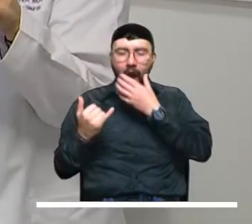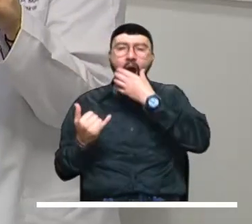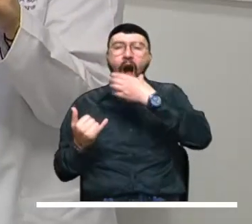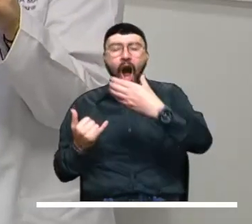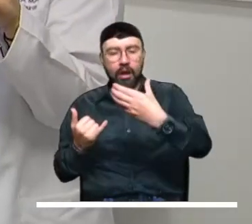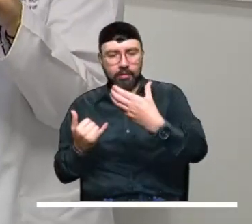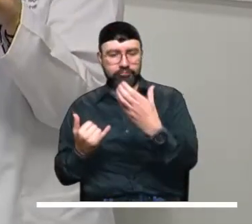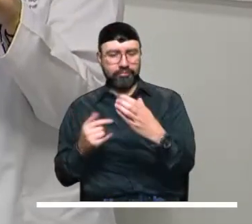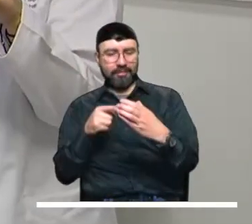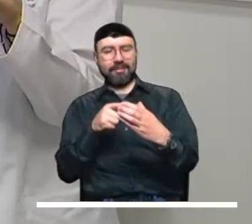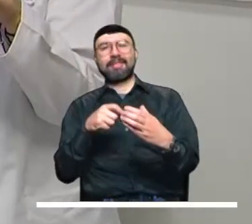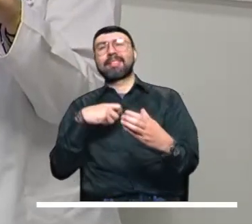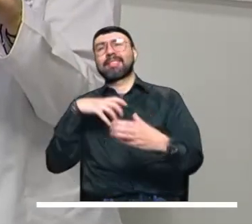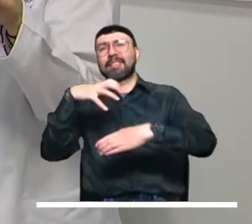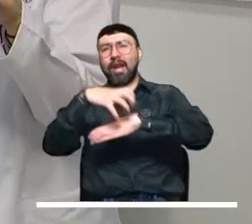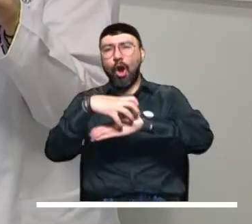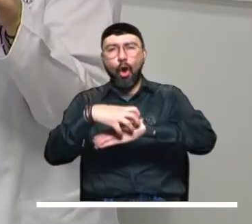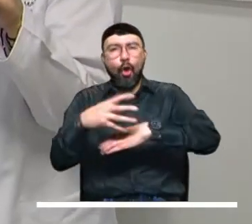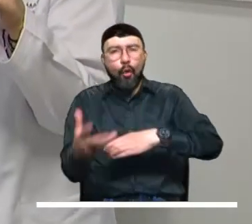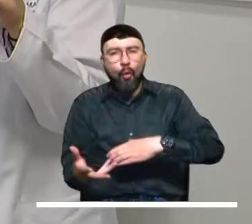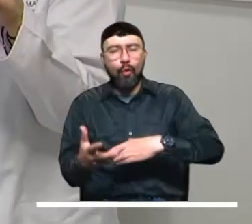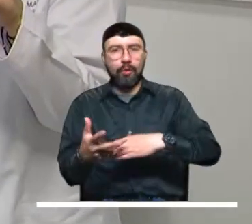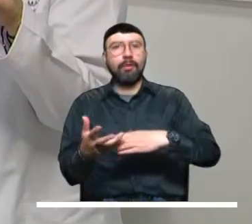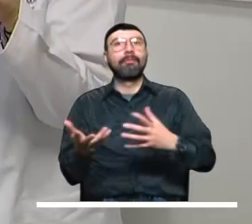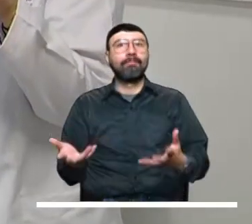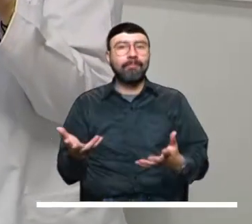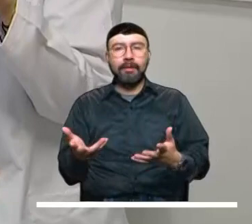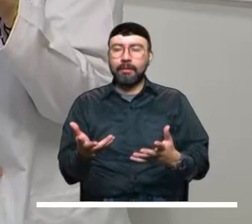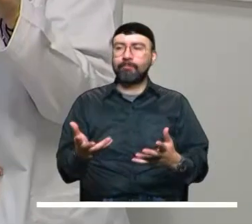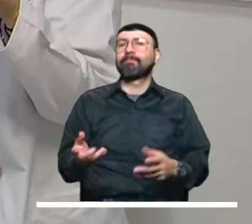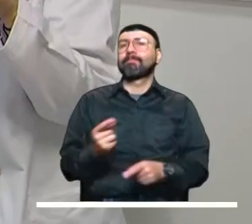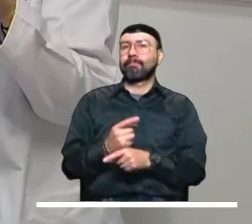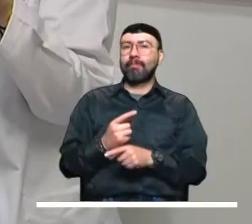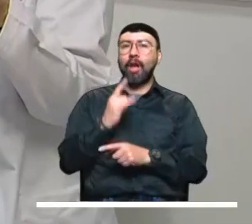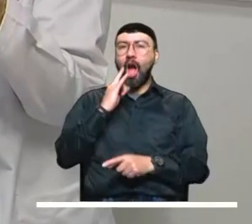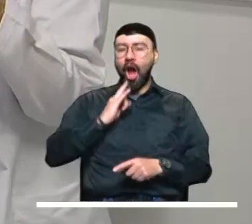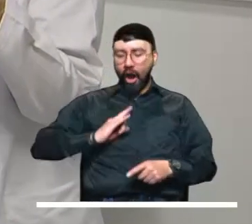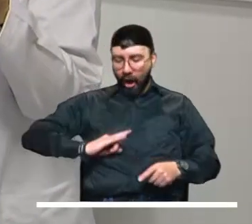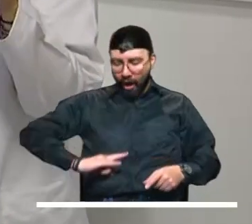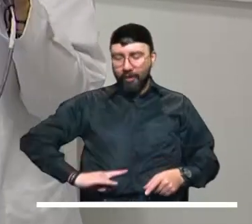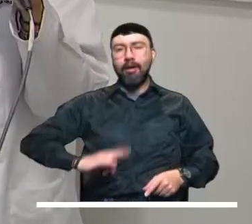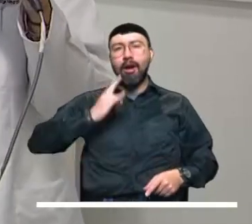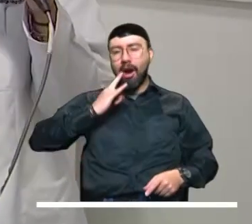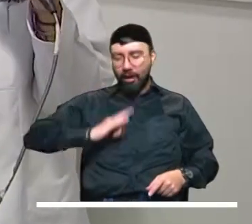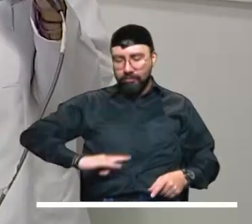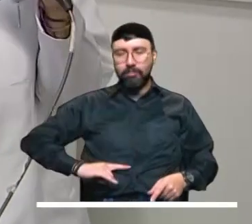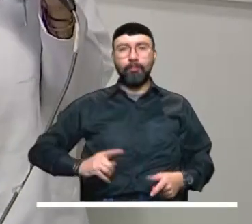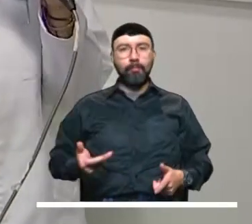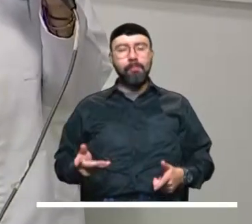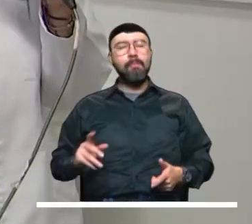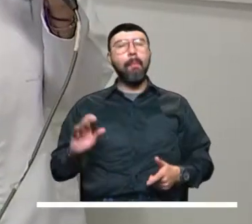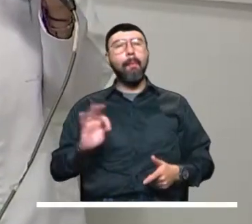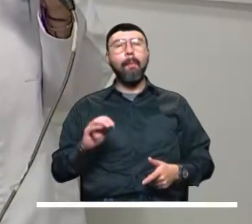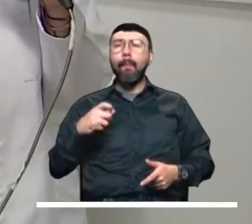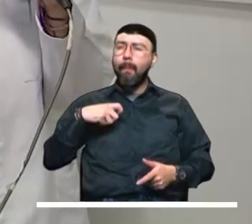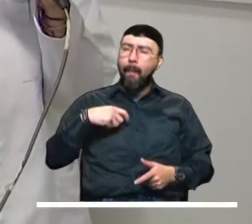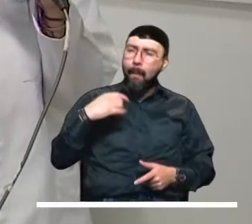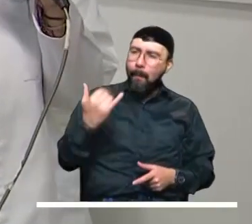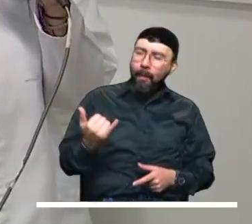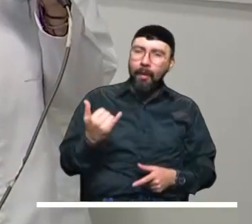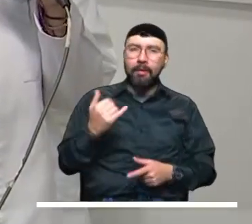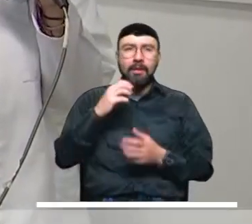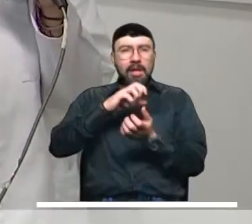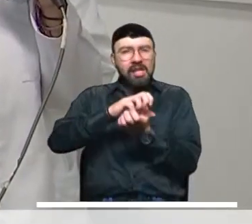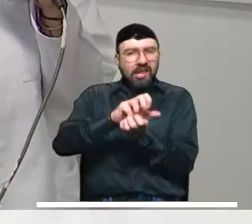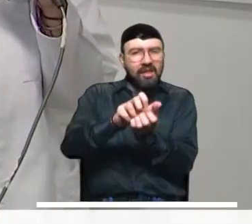la cajita de dientes y tenía hongos en el paladar y también y venía por problemas gástricos. O tenía un desgaste